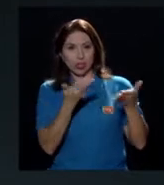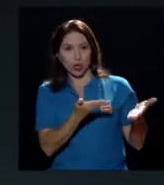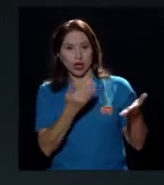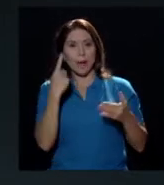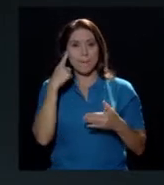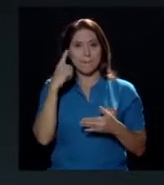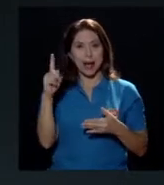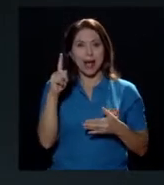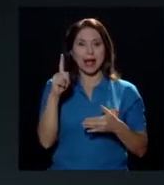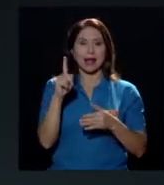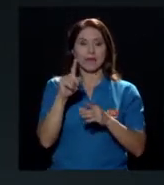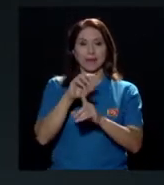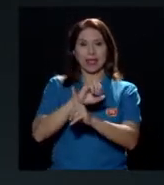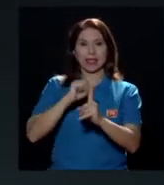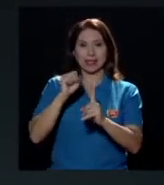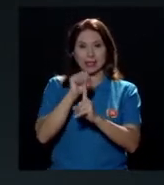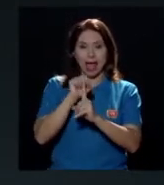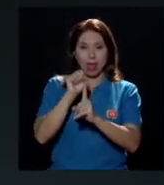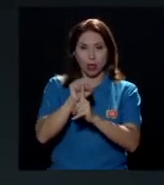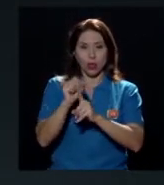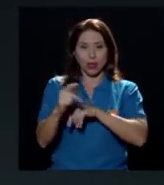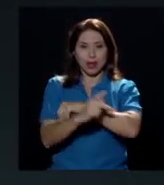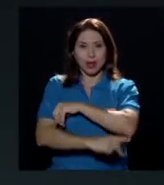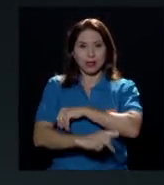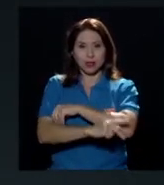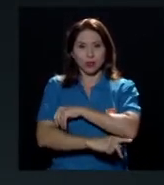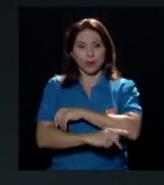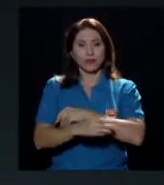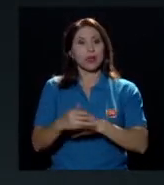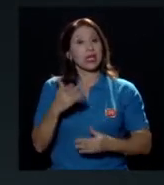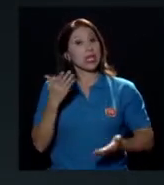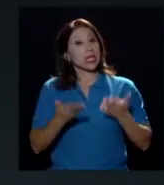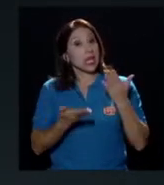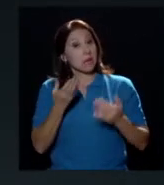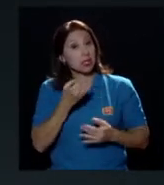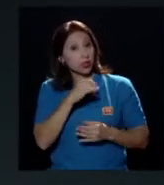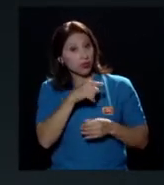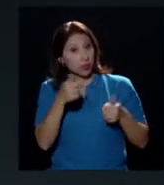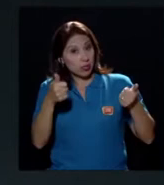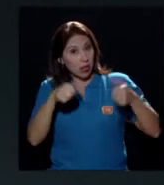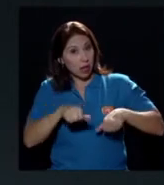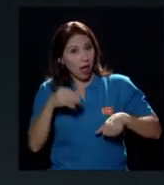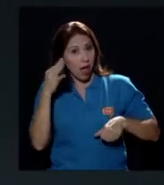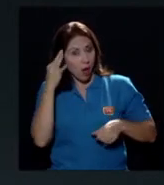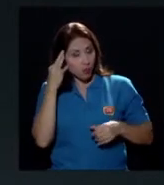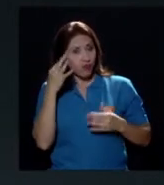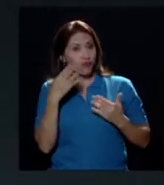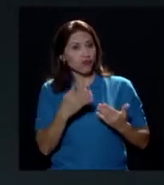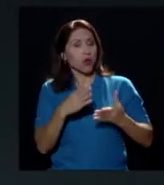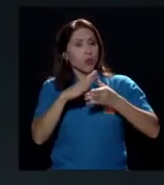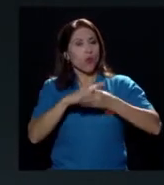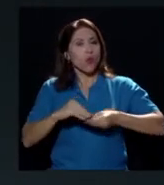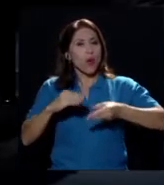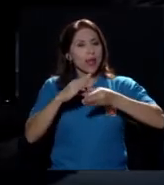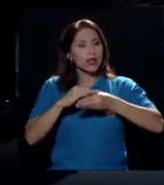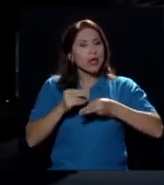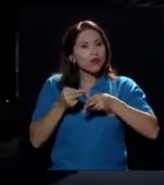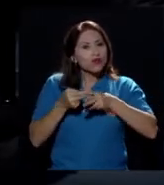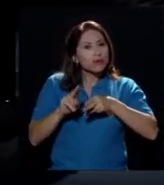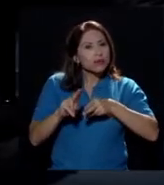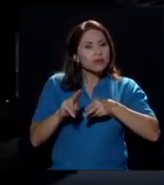vez, si a usted le parece, doña Yanira, cuéntenos brevemente